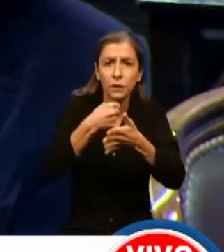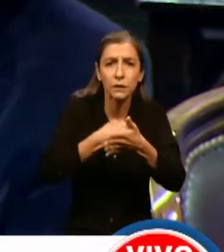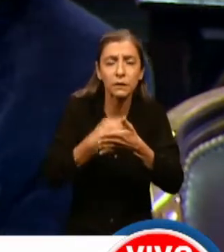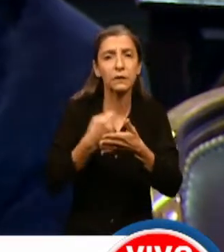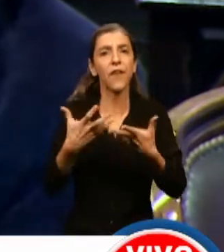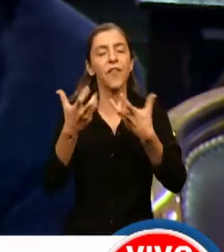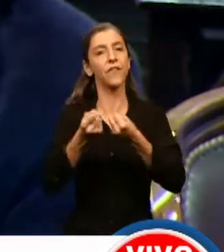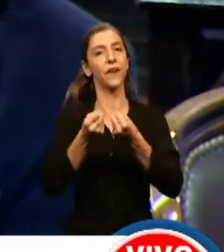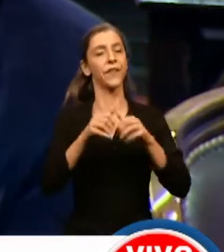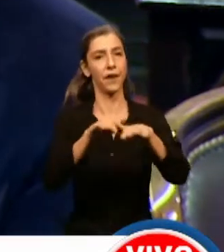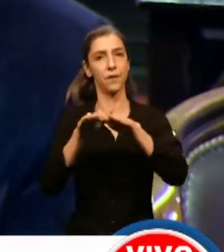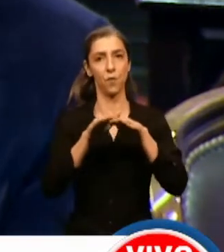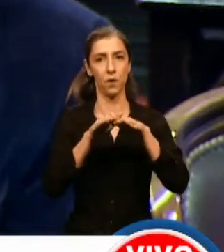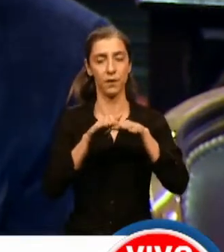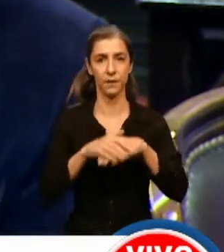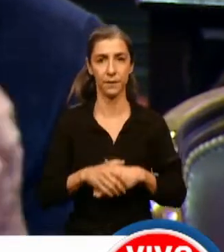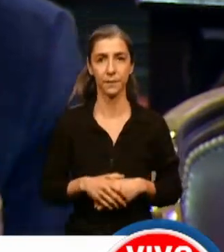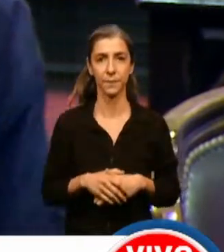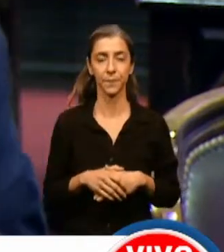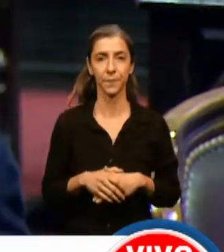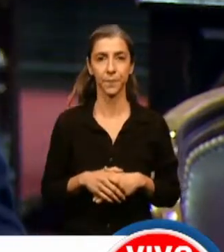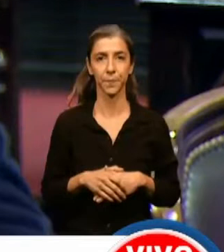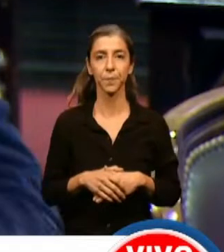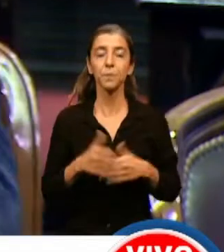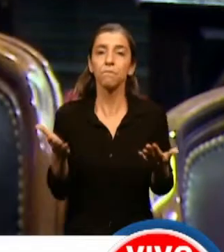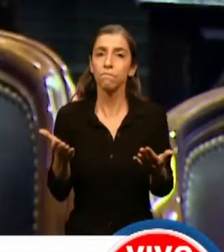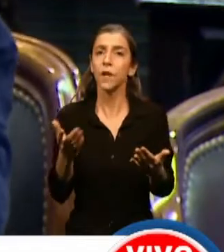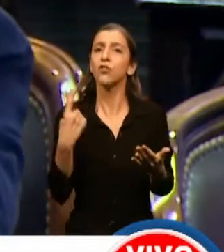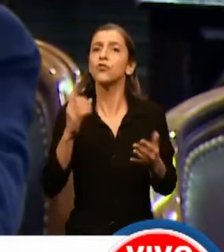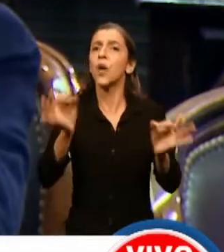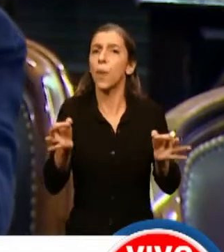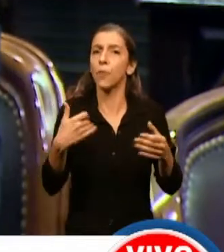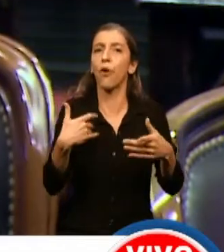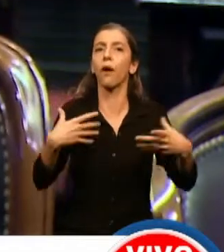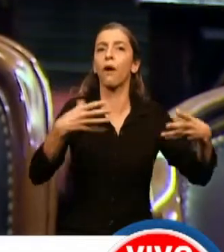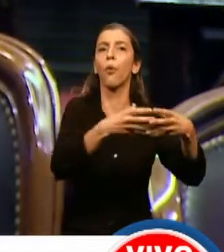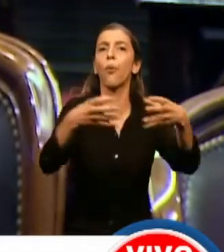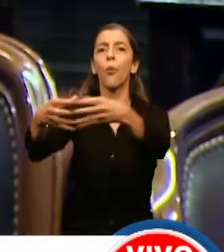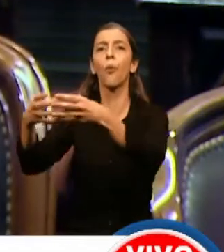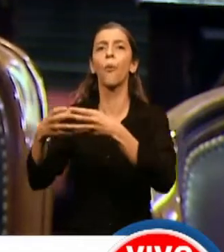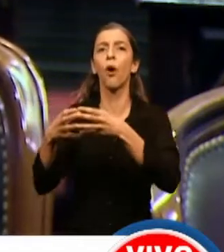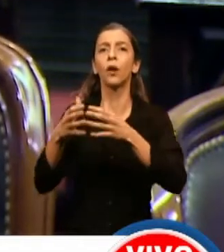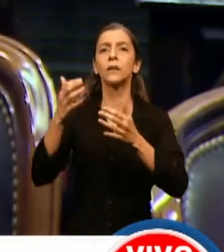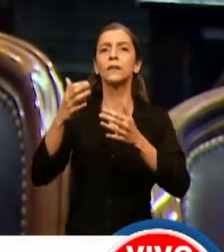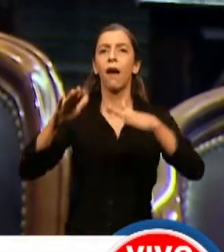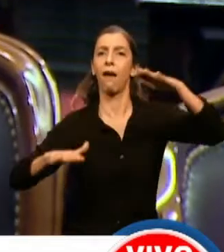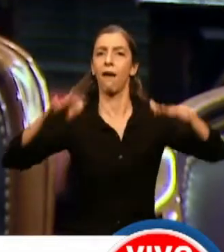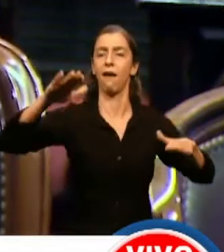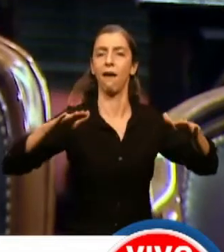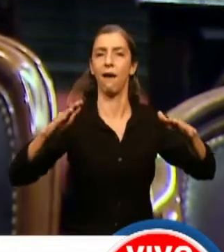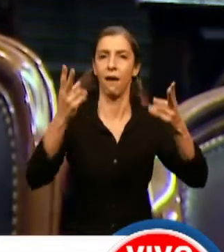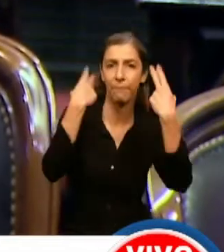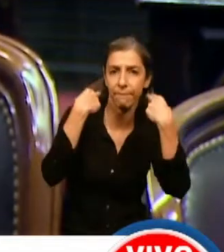que tiene que ver, presidente, con el no sometimiento de los grupos, entendiendo que